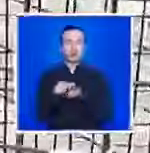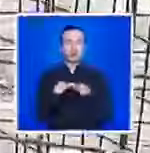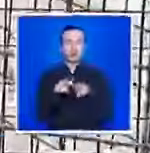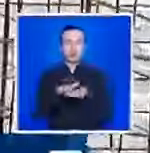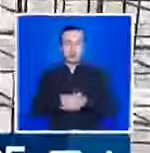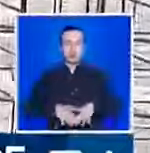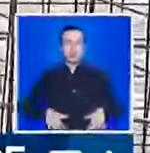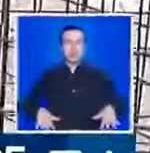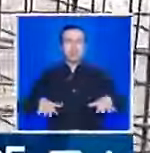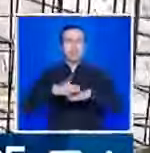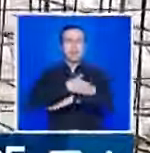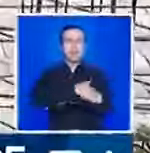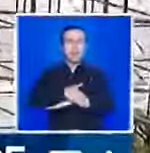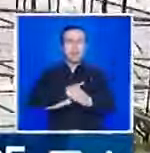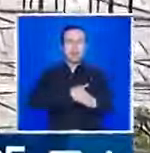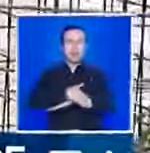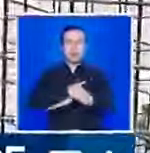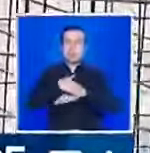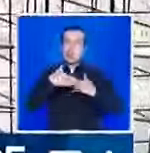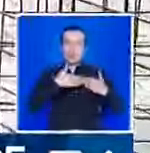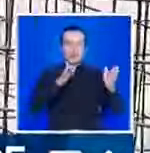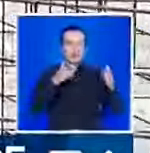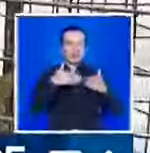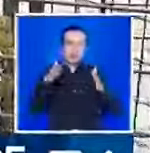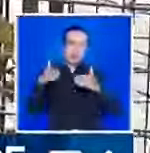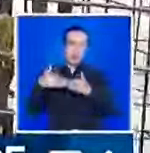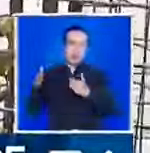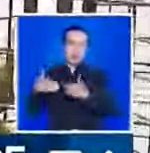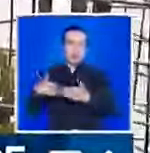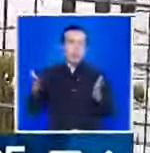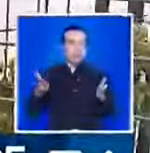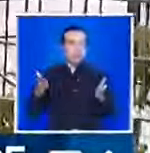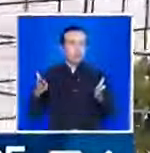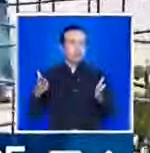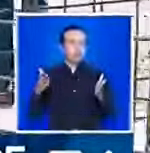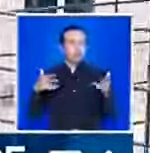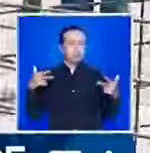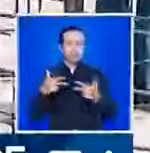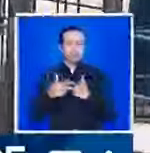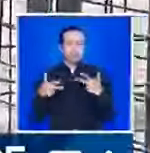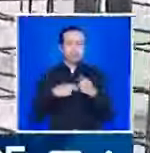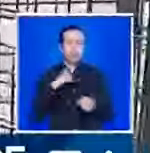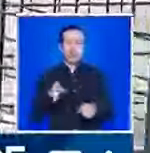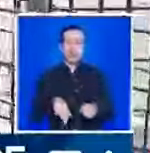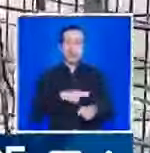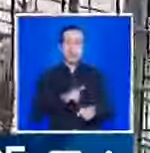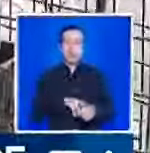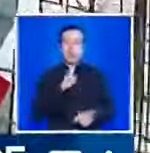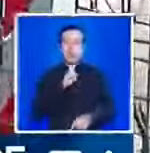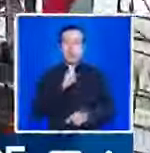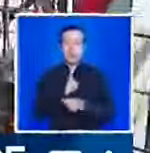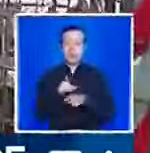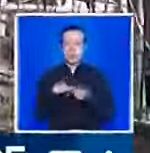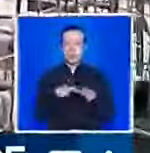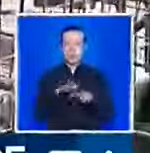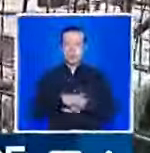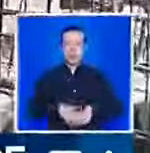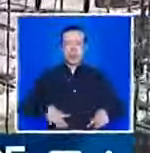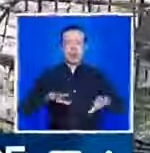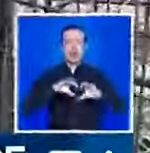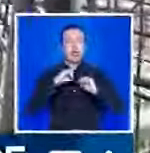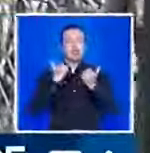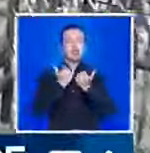vías, queremos señalar que están expeditas las vías de acceso a la Asamblea. Hay circulación normal, sin embargo, el perímetro de la Asamblea